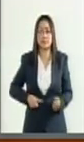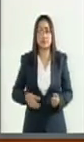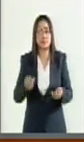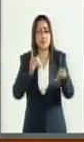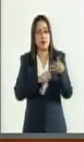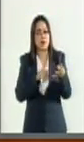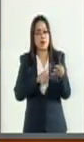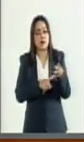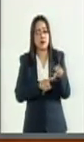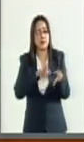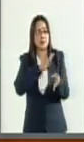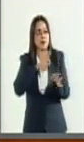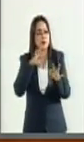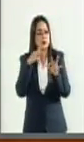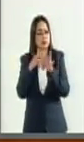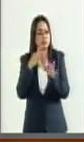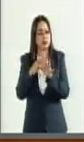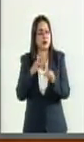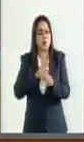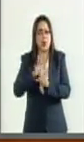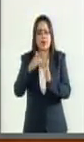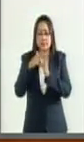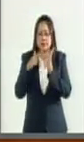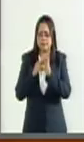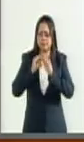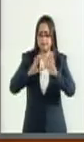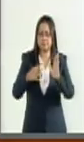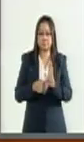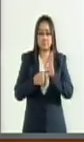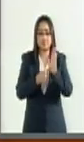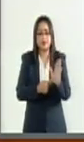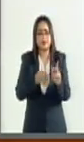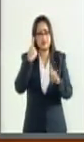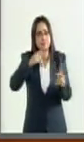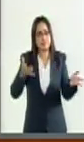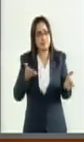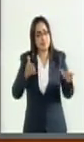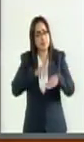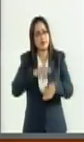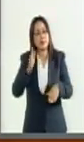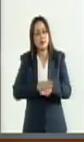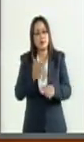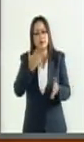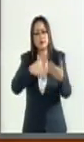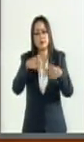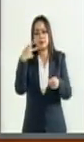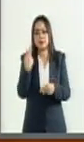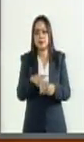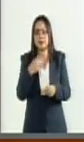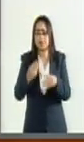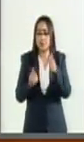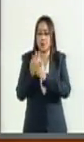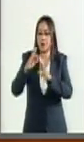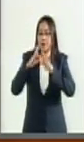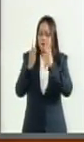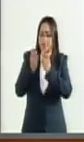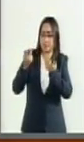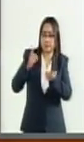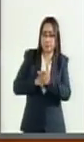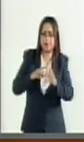Cuatro, garantizar la emisión de reglas claras que incentiven el desarrollo de un mecanismo